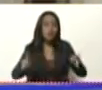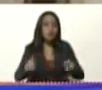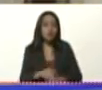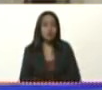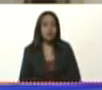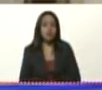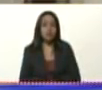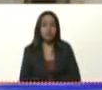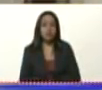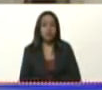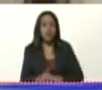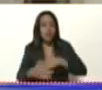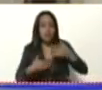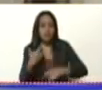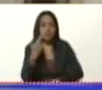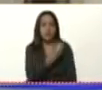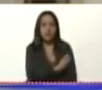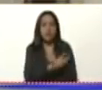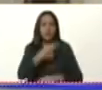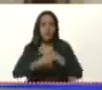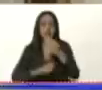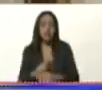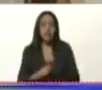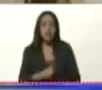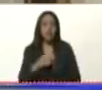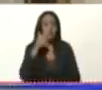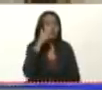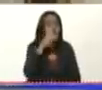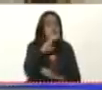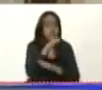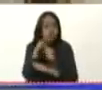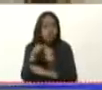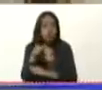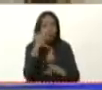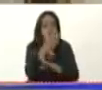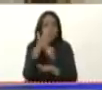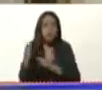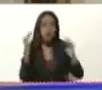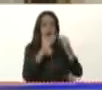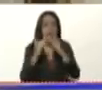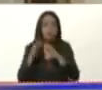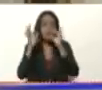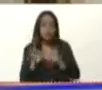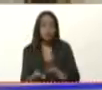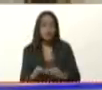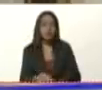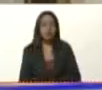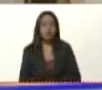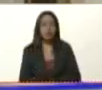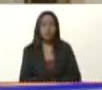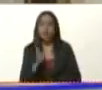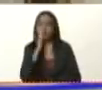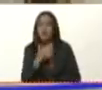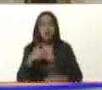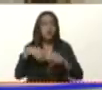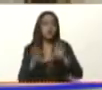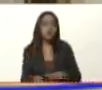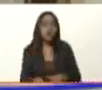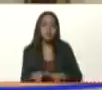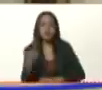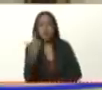Las jornadas de vacuna se va a hacer casa por casa. Y con toda la seguridad del caso. No vamos a detener la jornada de